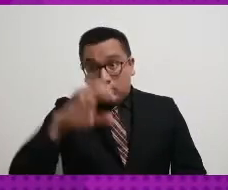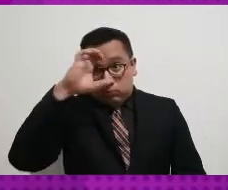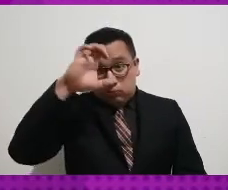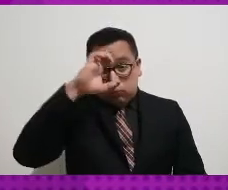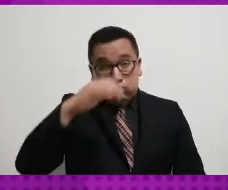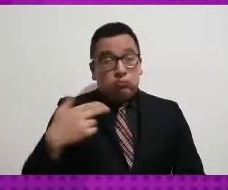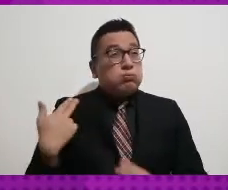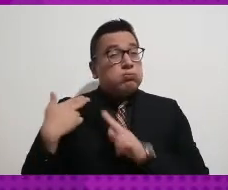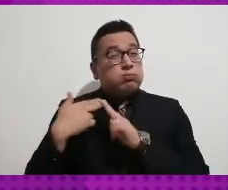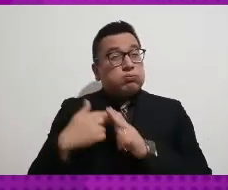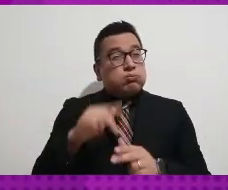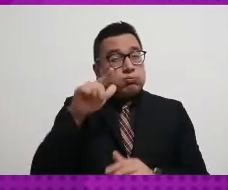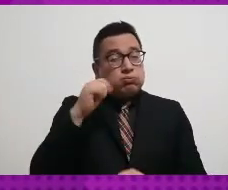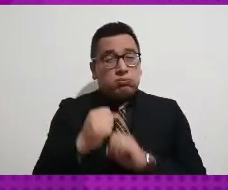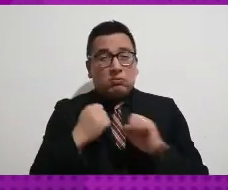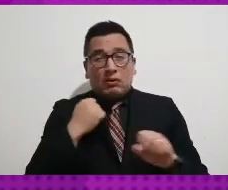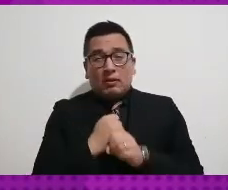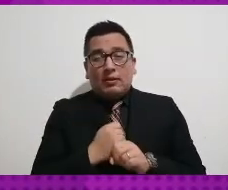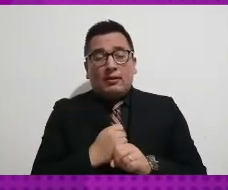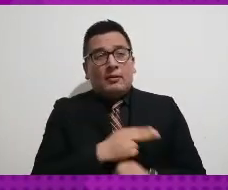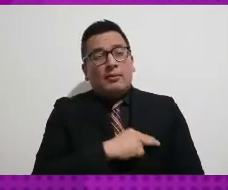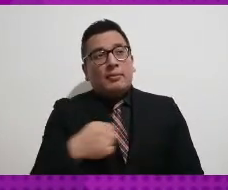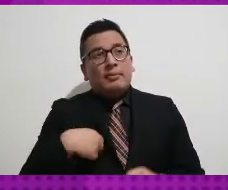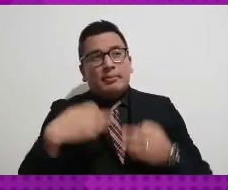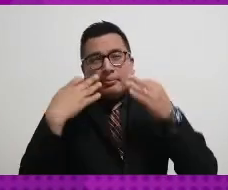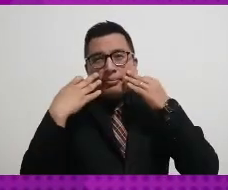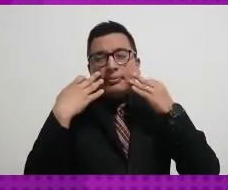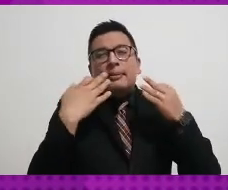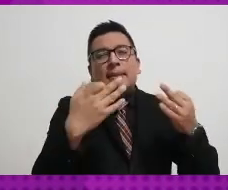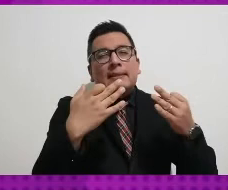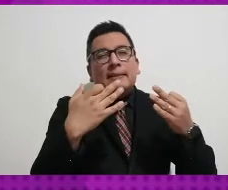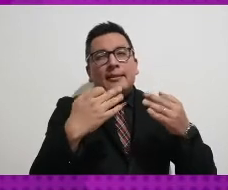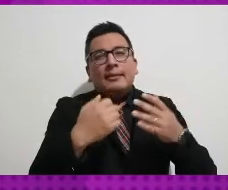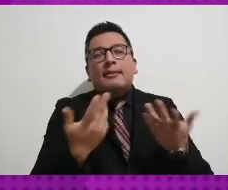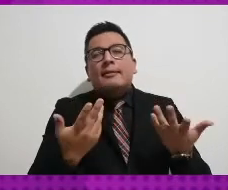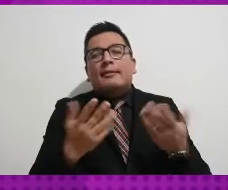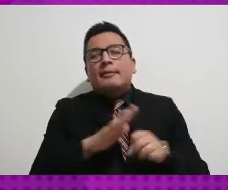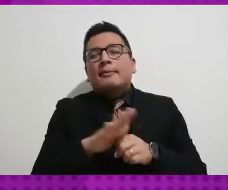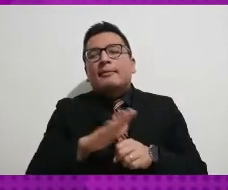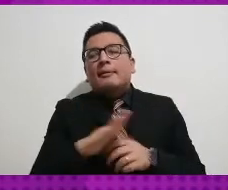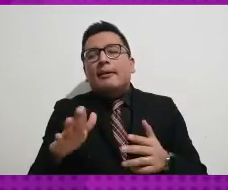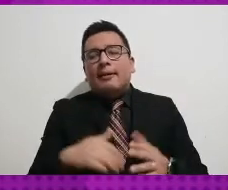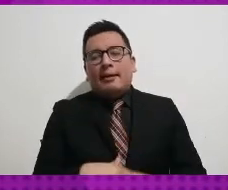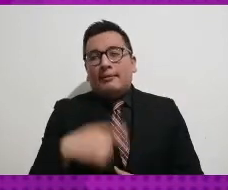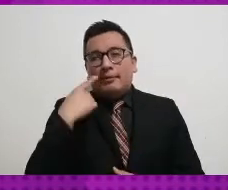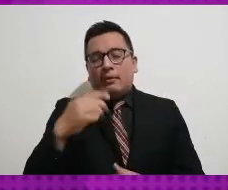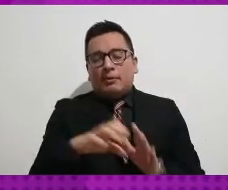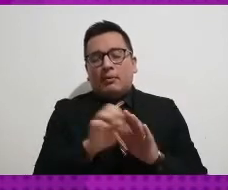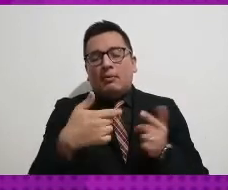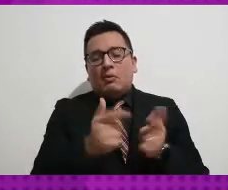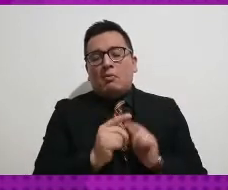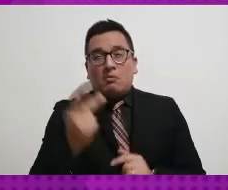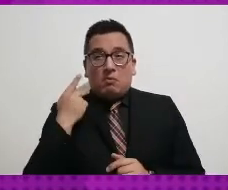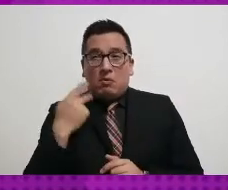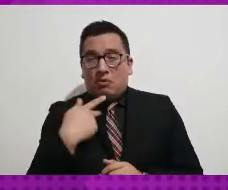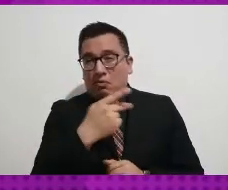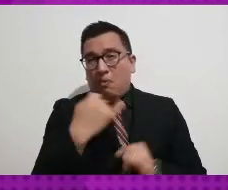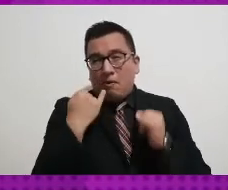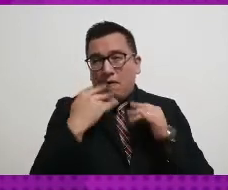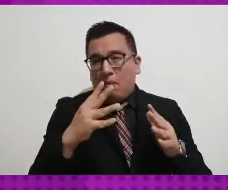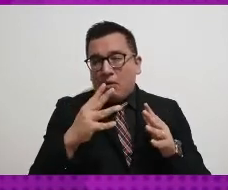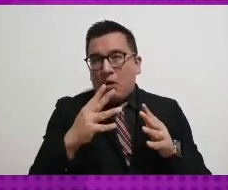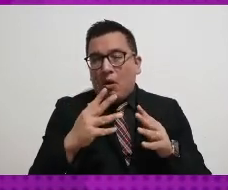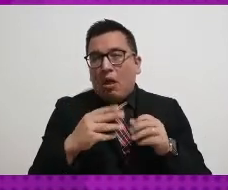largo de 17 años es que tocaré un tema muy común. Aquellos partidos políticos que no publican